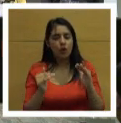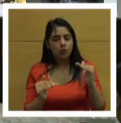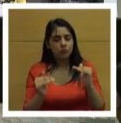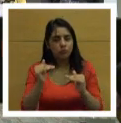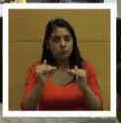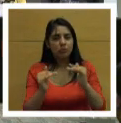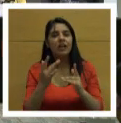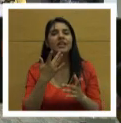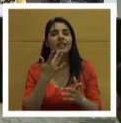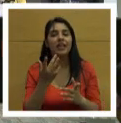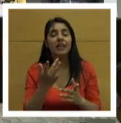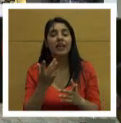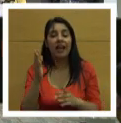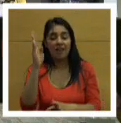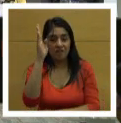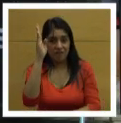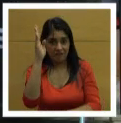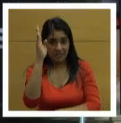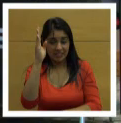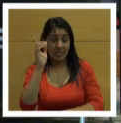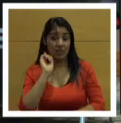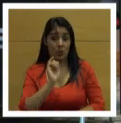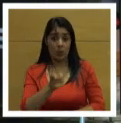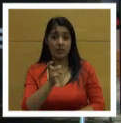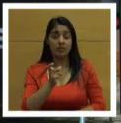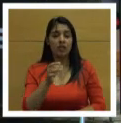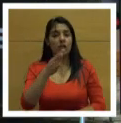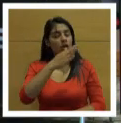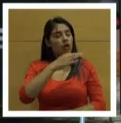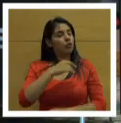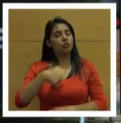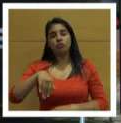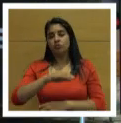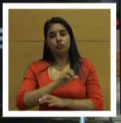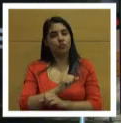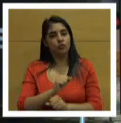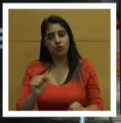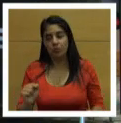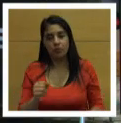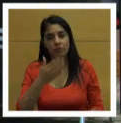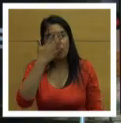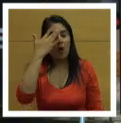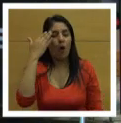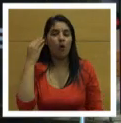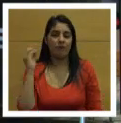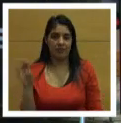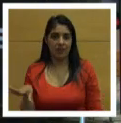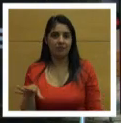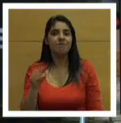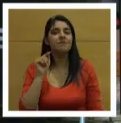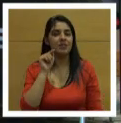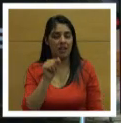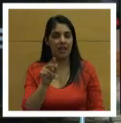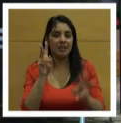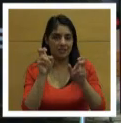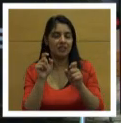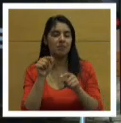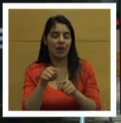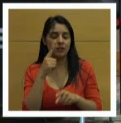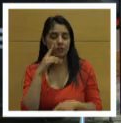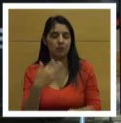que reflejan lo que está en la base de la acción del juez, yo creo que no podemos perder de vista ese tema, ese